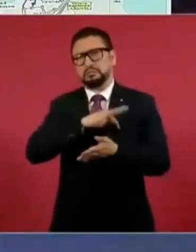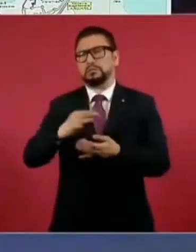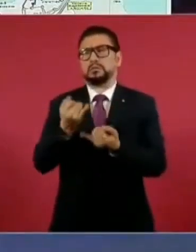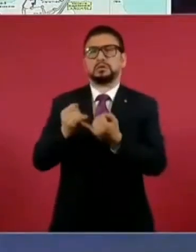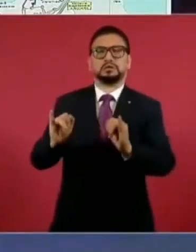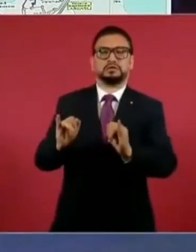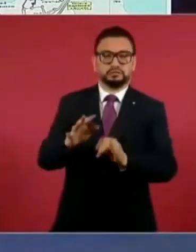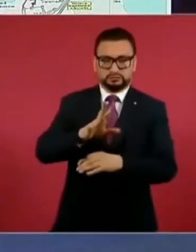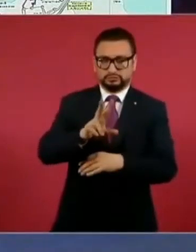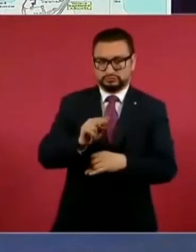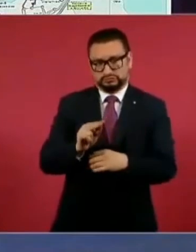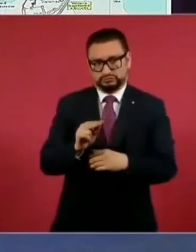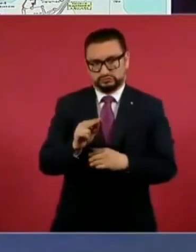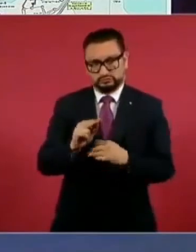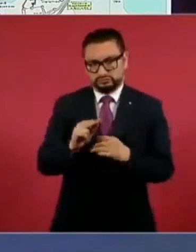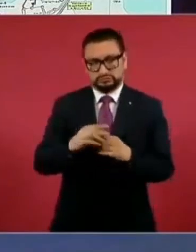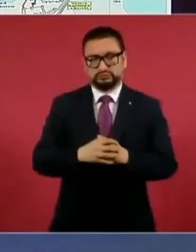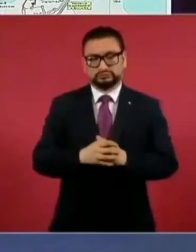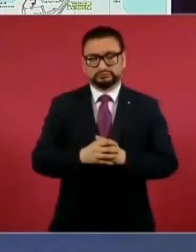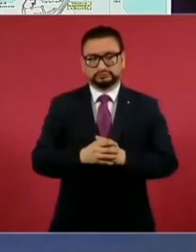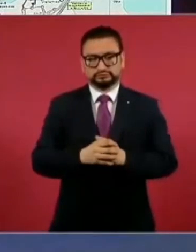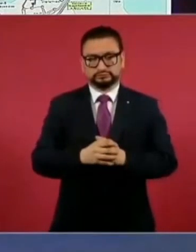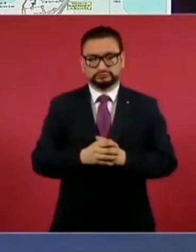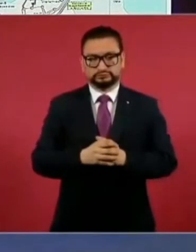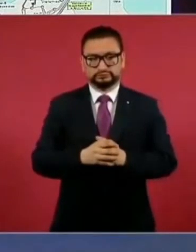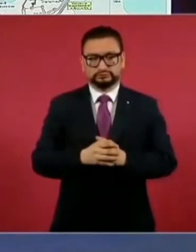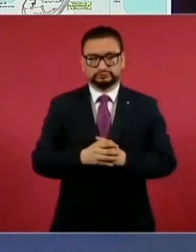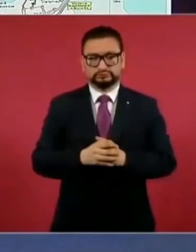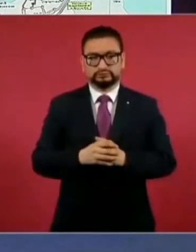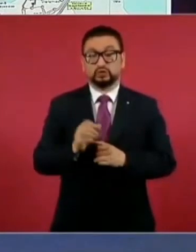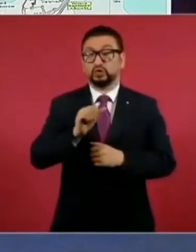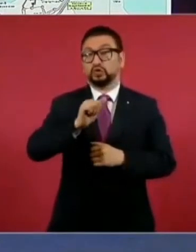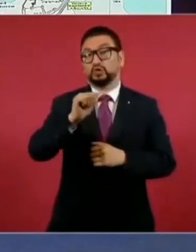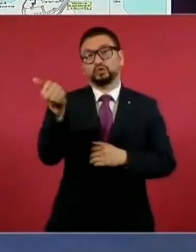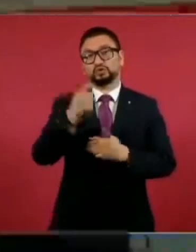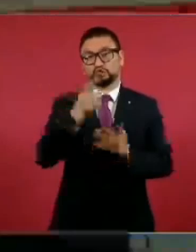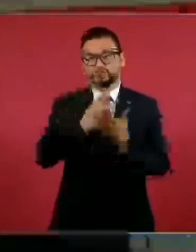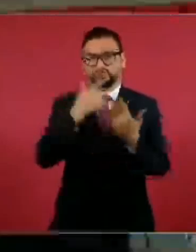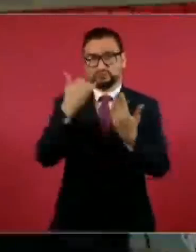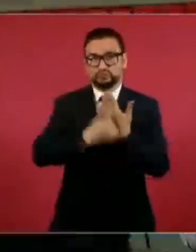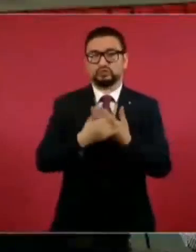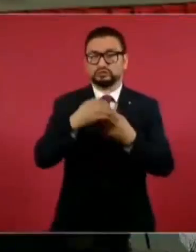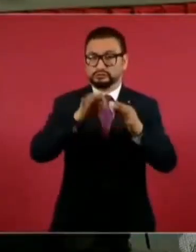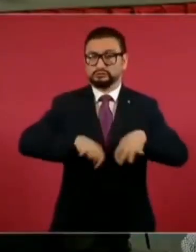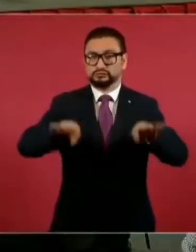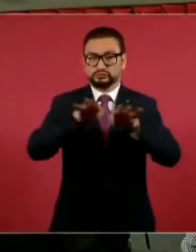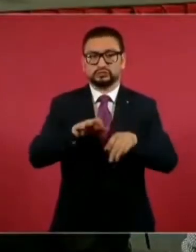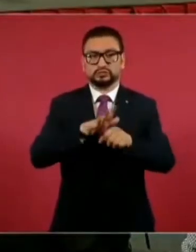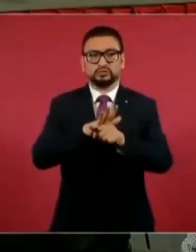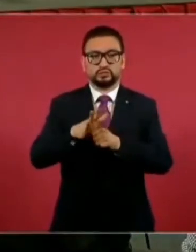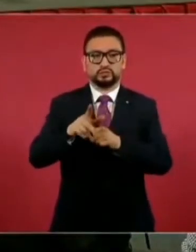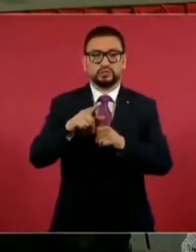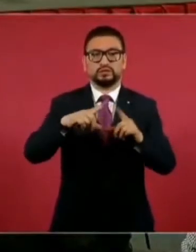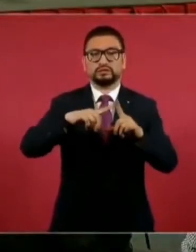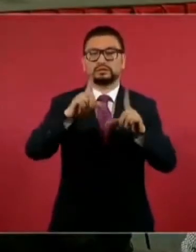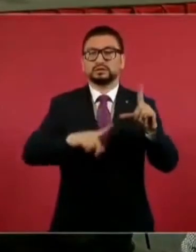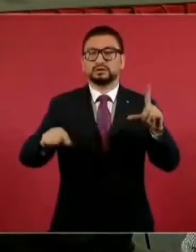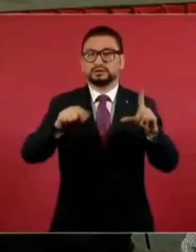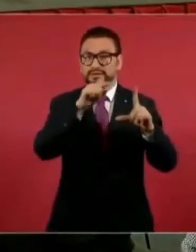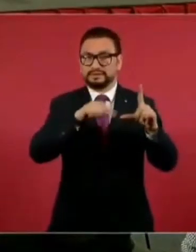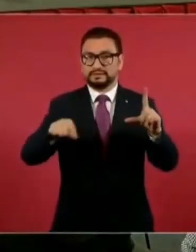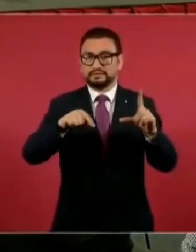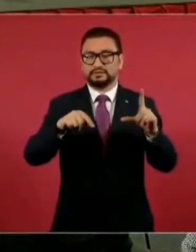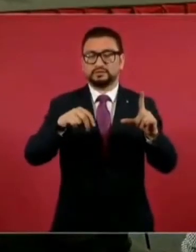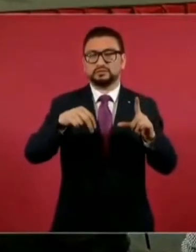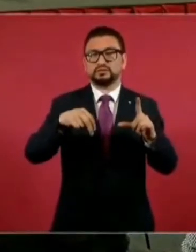independiente. ¿Sí? Bien, otro proyecto que traemos también muy importante es la parte del